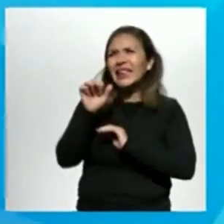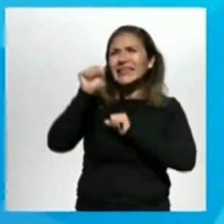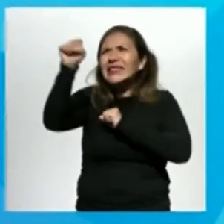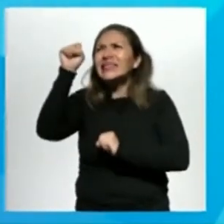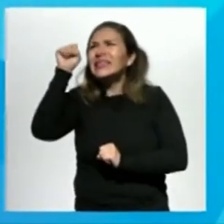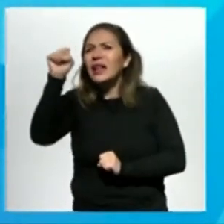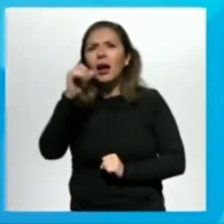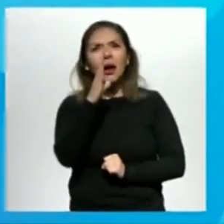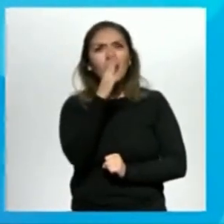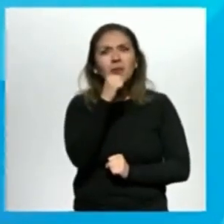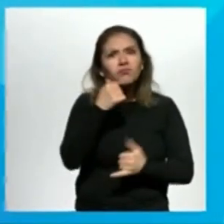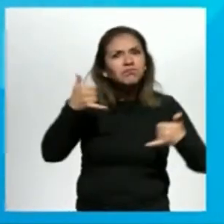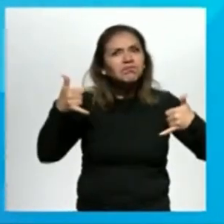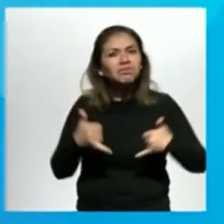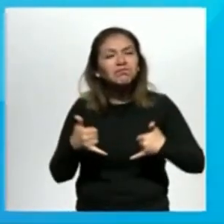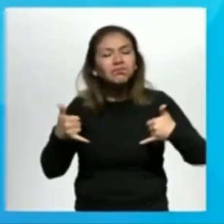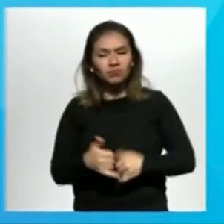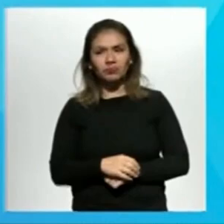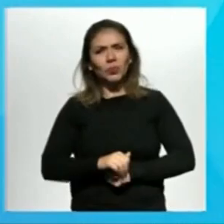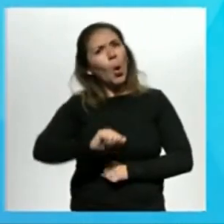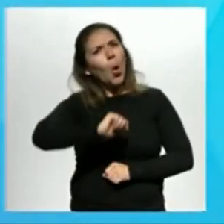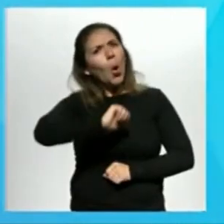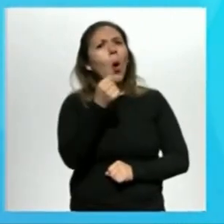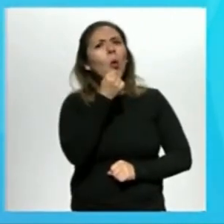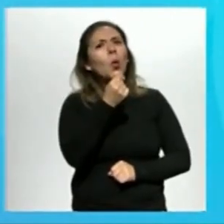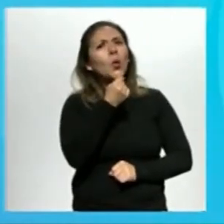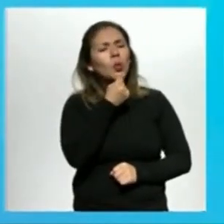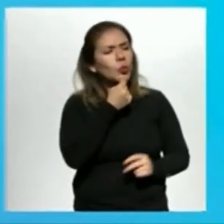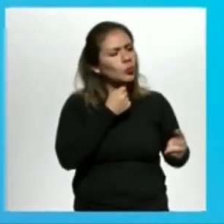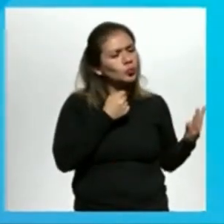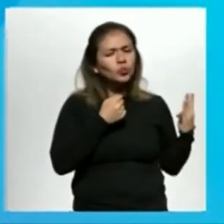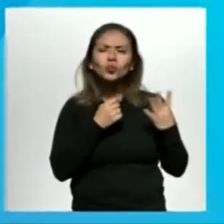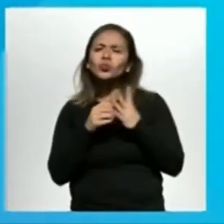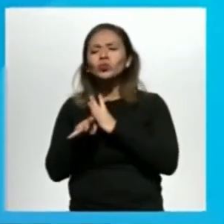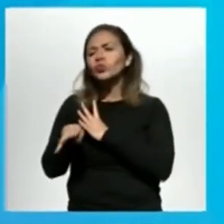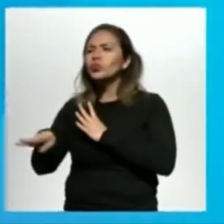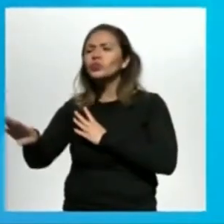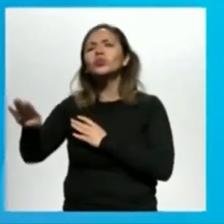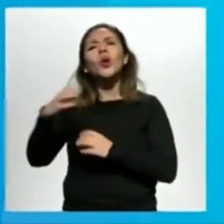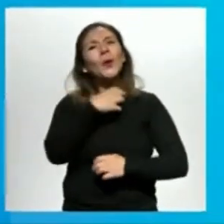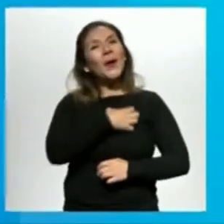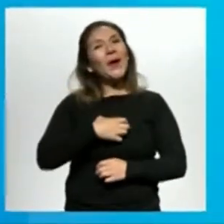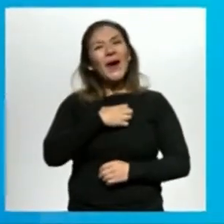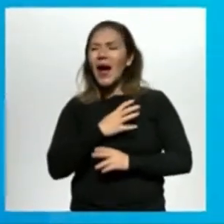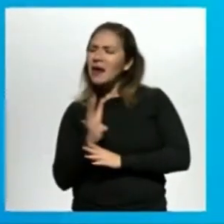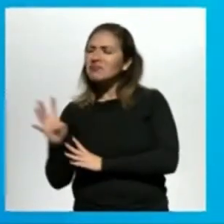no podían. Otros niños entraban y salían muy